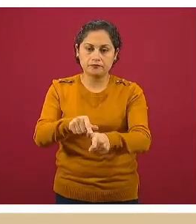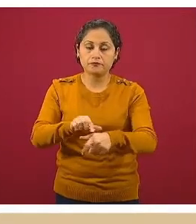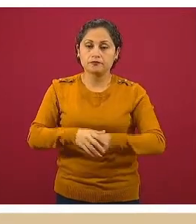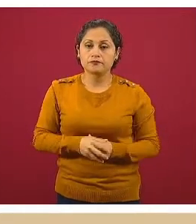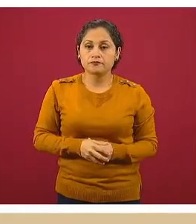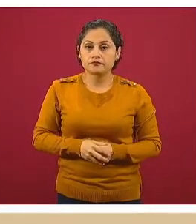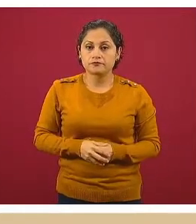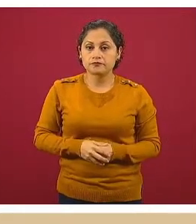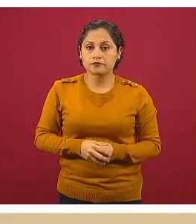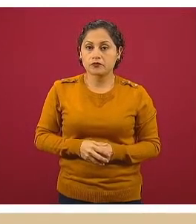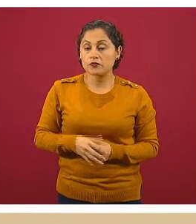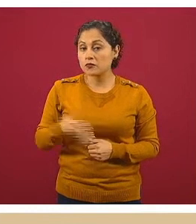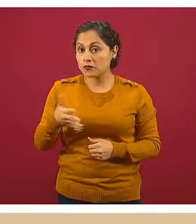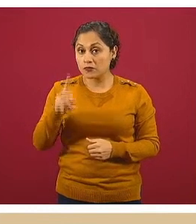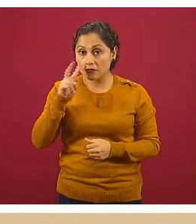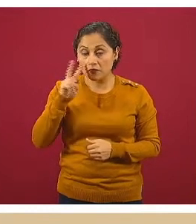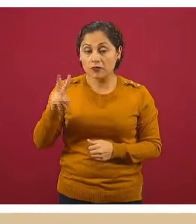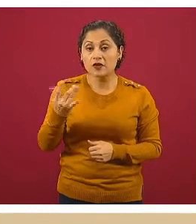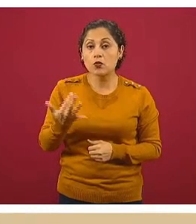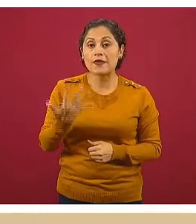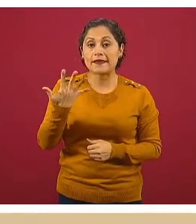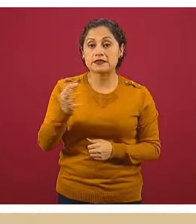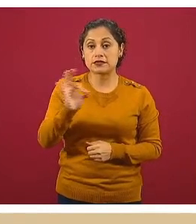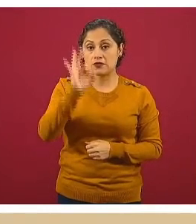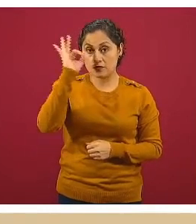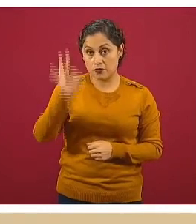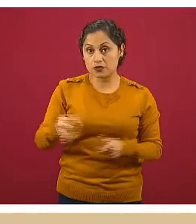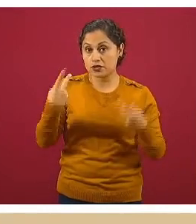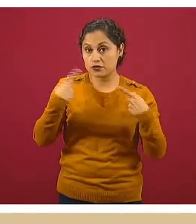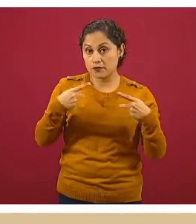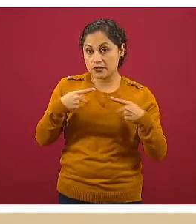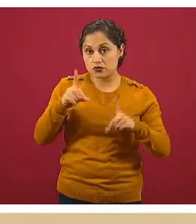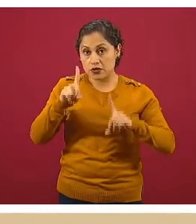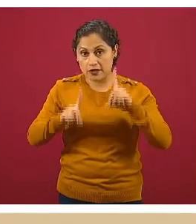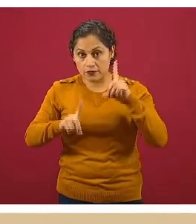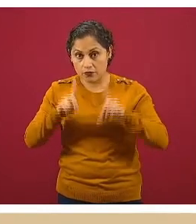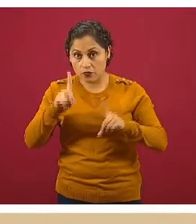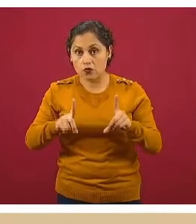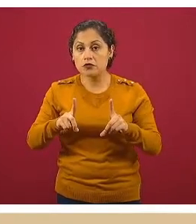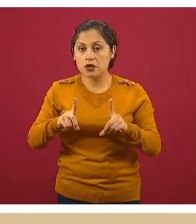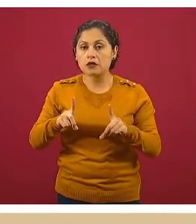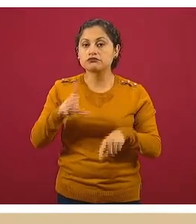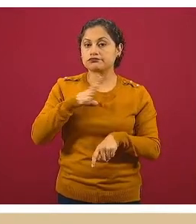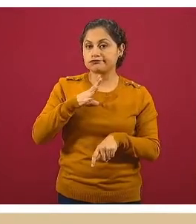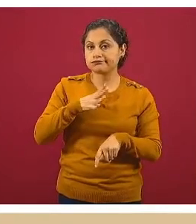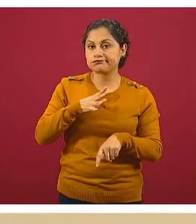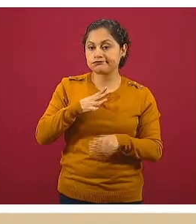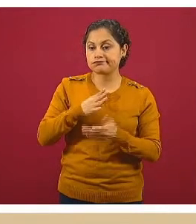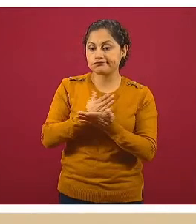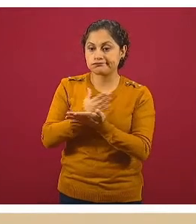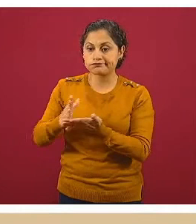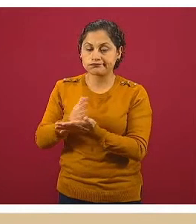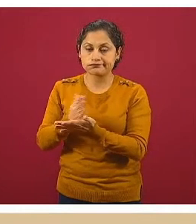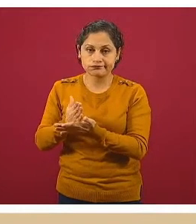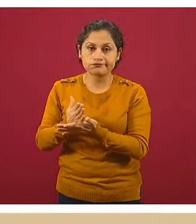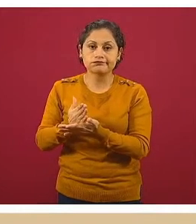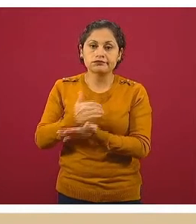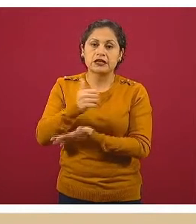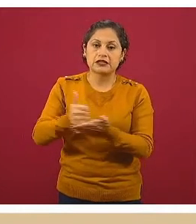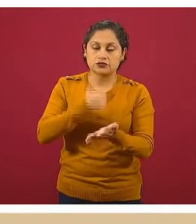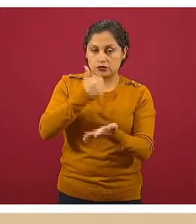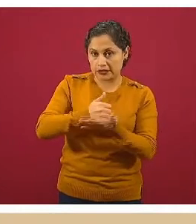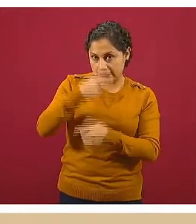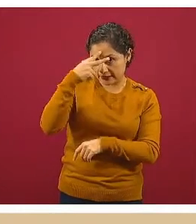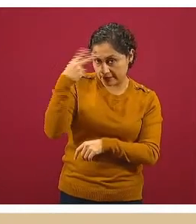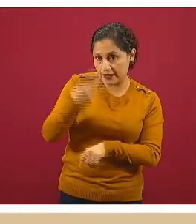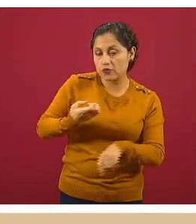el 55% de estos casos sospechosos se encuentran distribuidos en la Ciudad de México y el